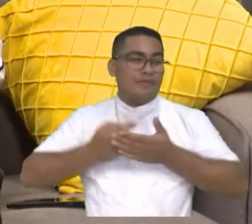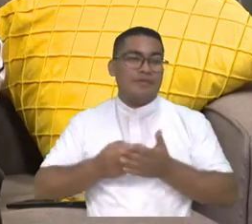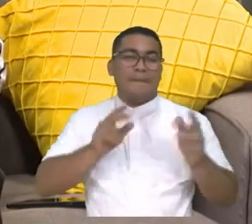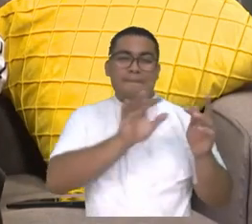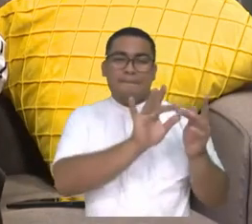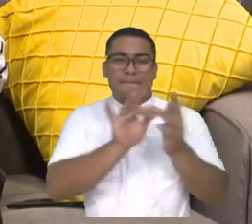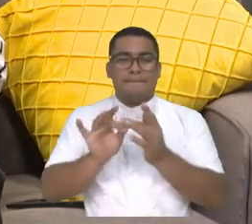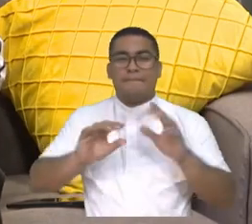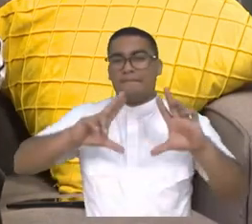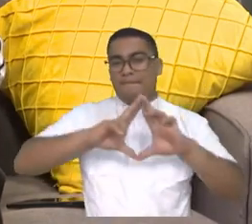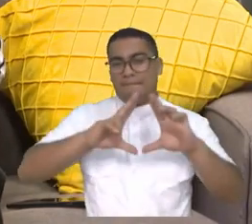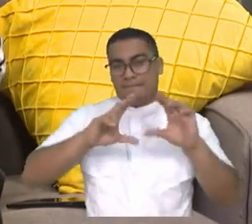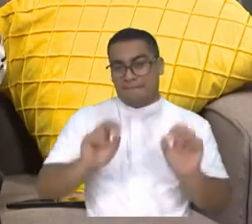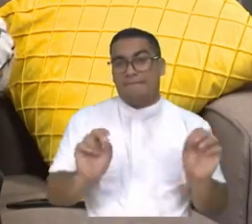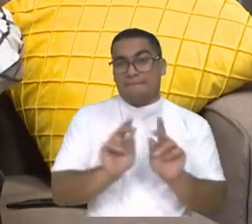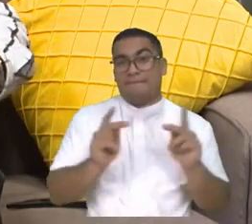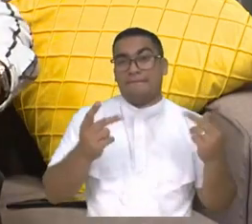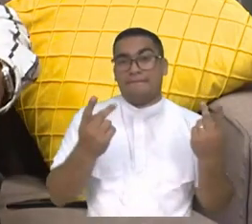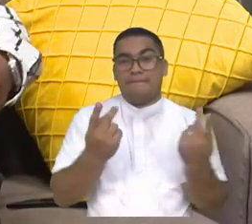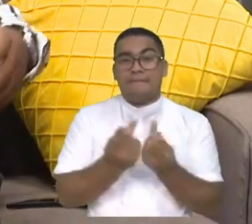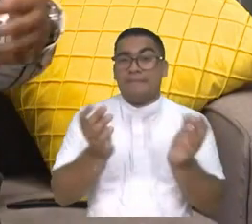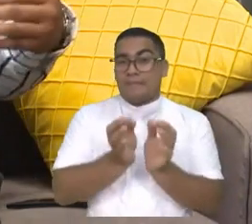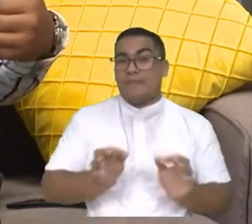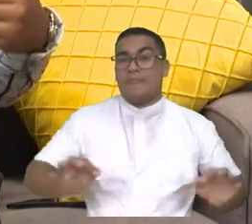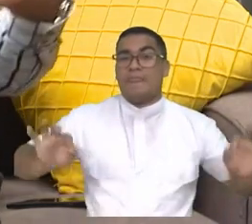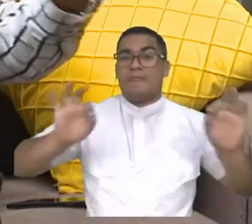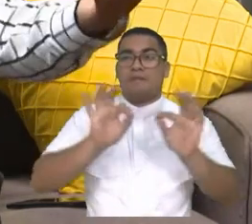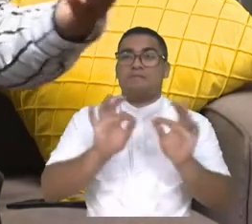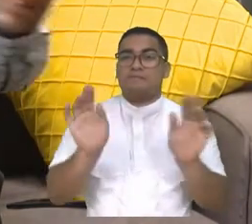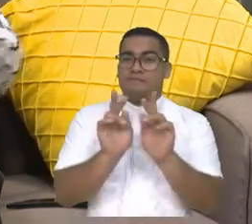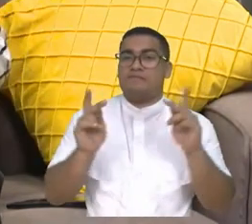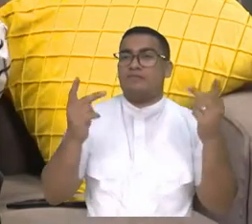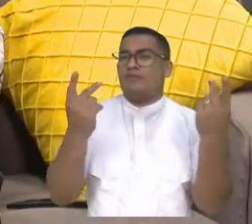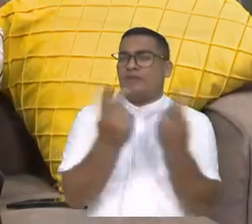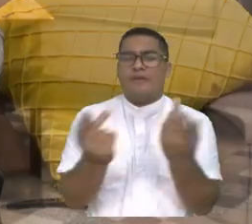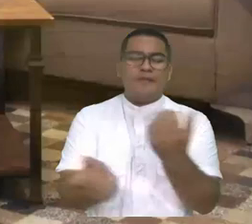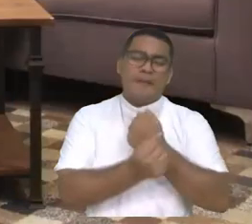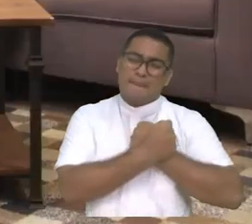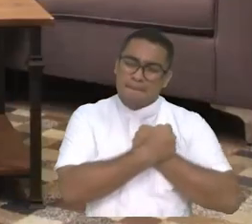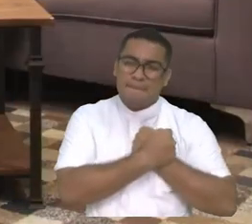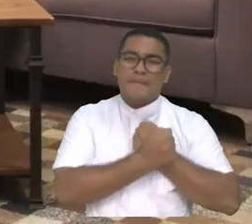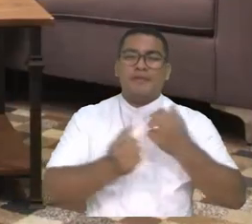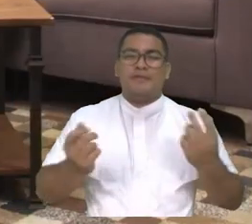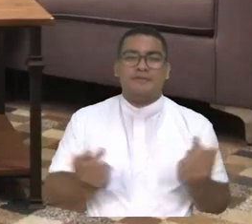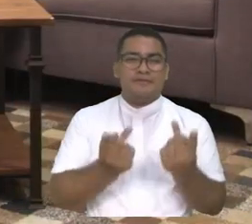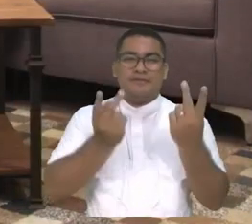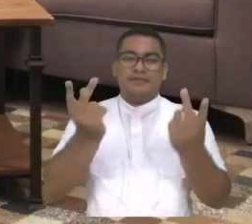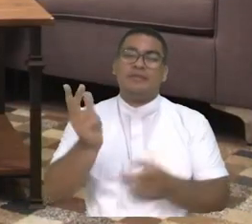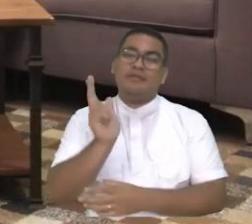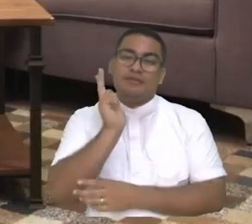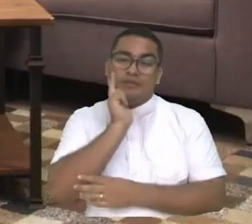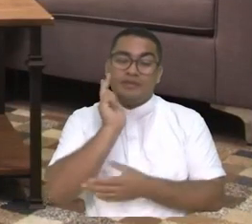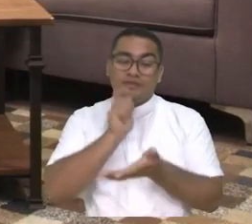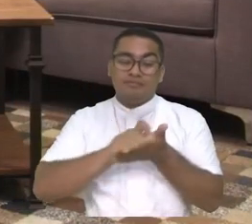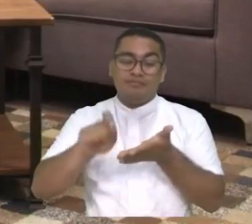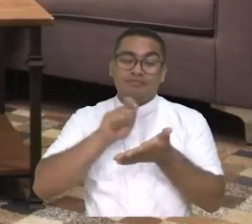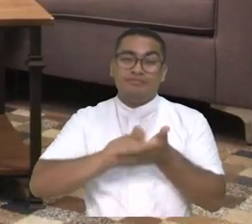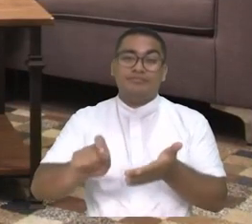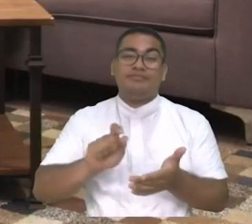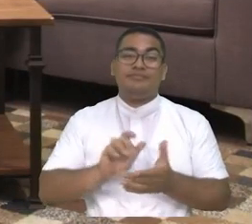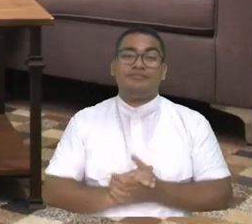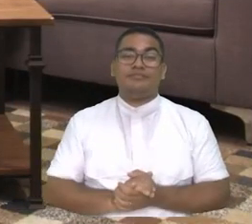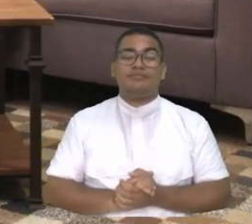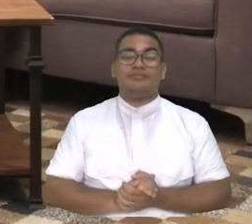nuestro pueblo. Y un abrazo bastante importante del pueblo nicaragüense a la obra y la vida de Rubén Darío. ¿No es así? Así